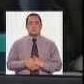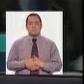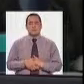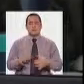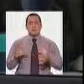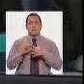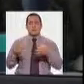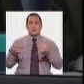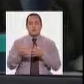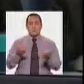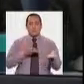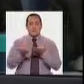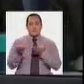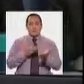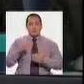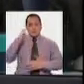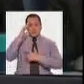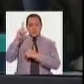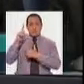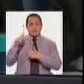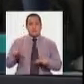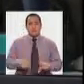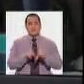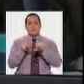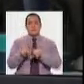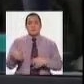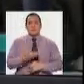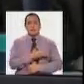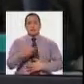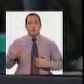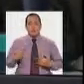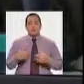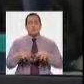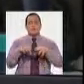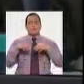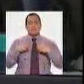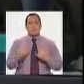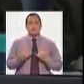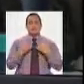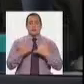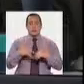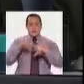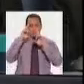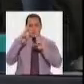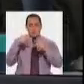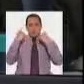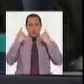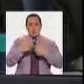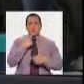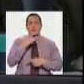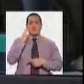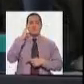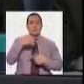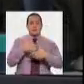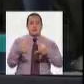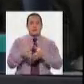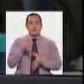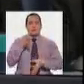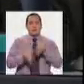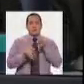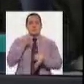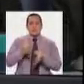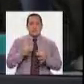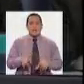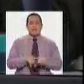relacionado al servicio militar, sin embargo, el gobierno ha acatado y ha respetado lo dispuesto por el Poder Judicial. Y